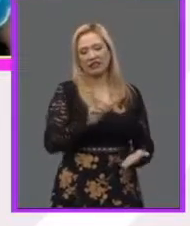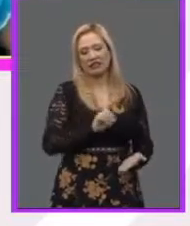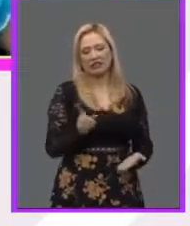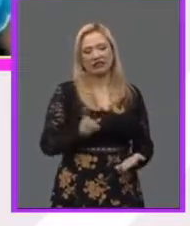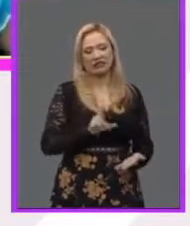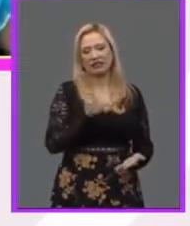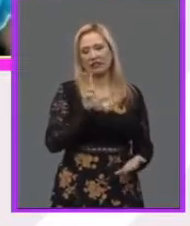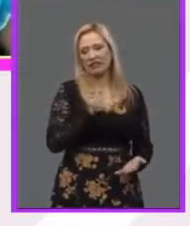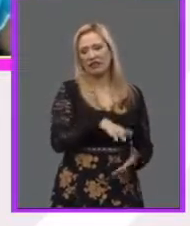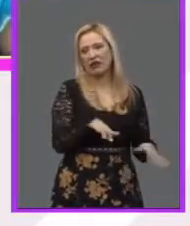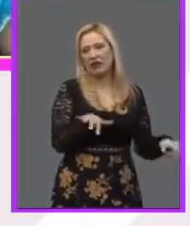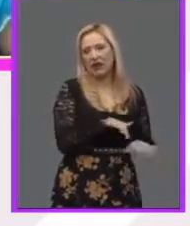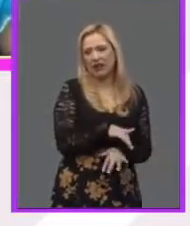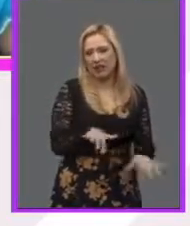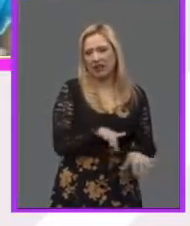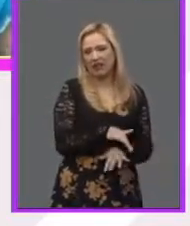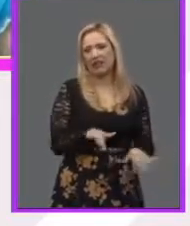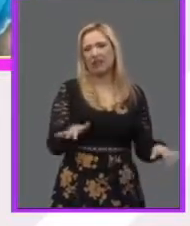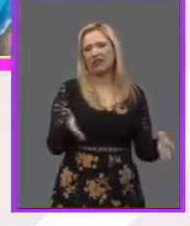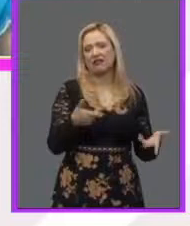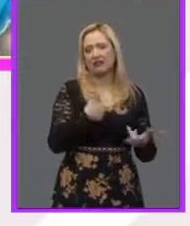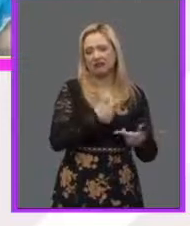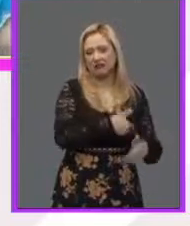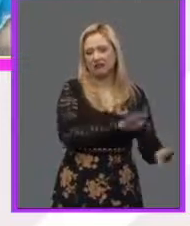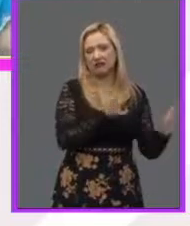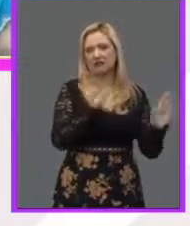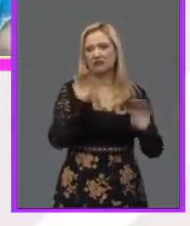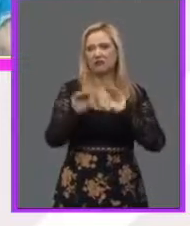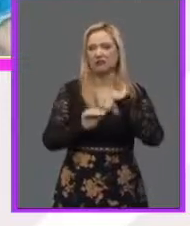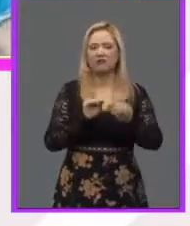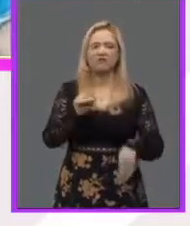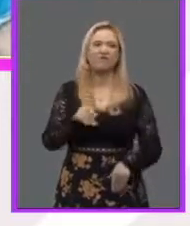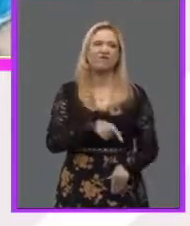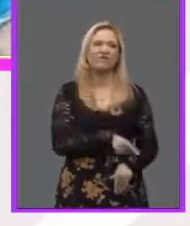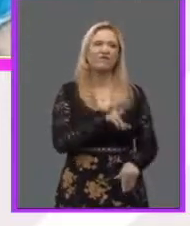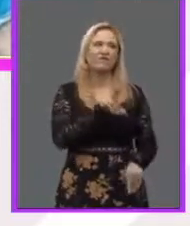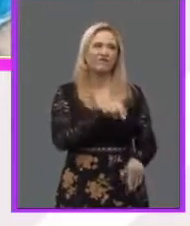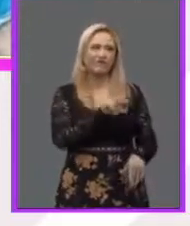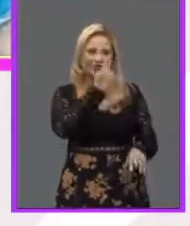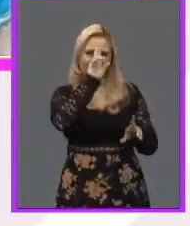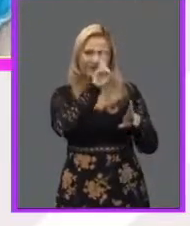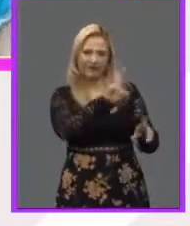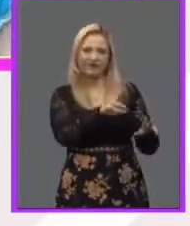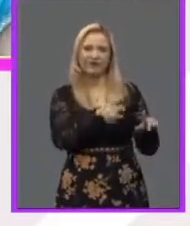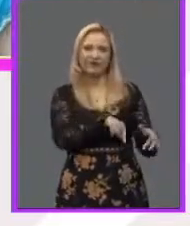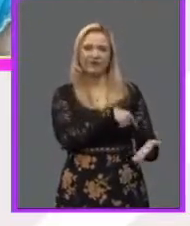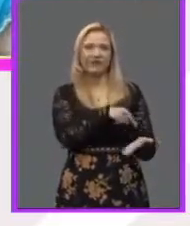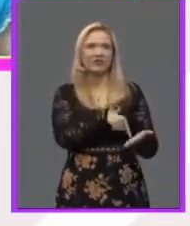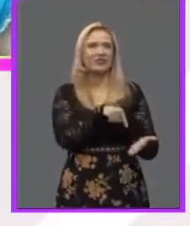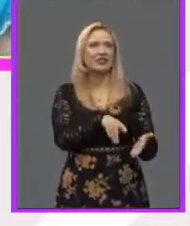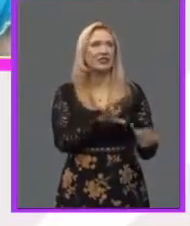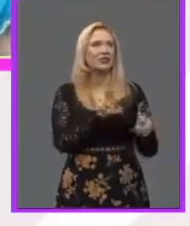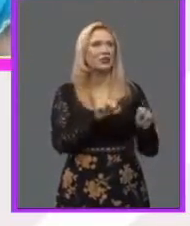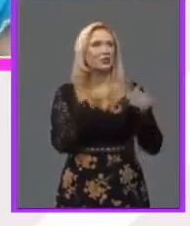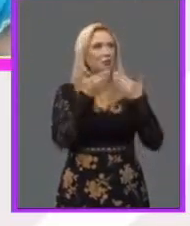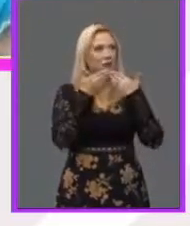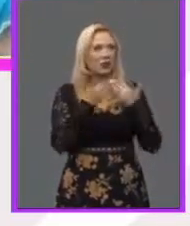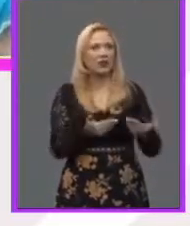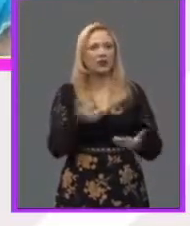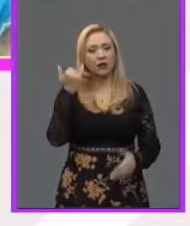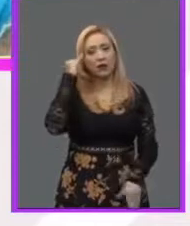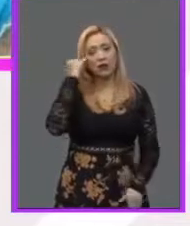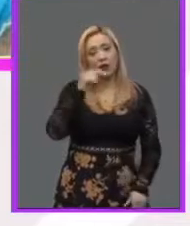que normalmente esos son materiales que coinciden con los que se utilizan con la vivienda indígena. Entonces, muchas